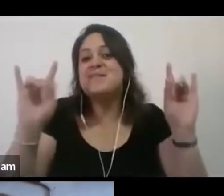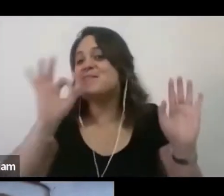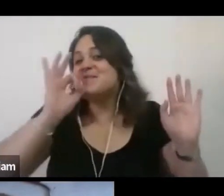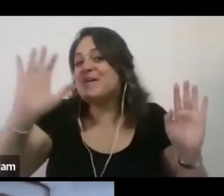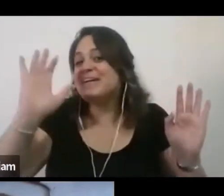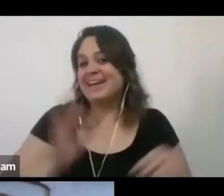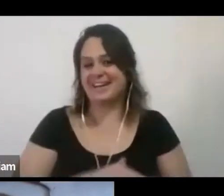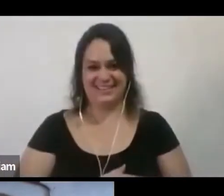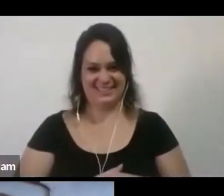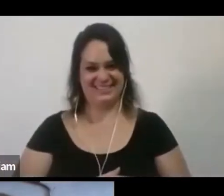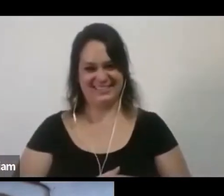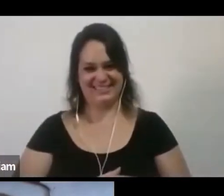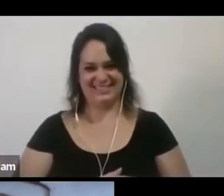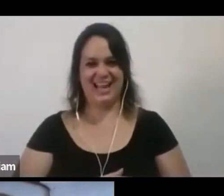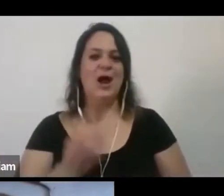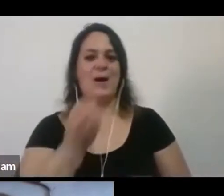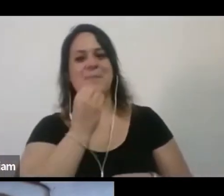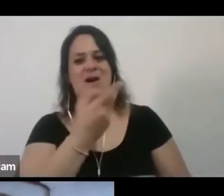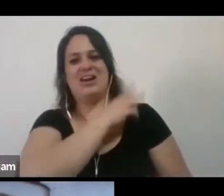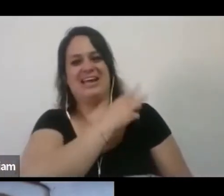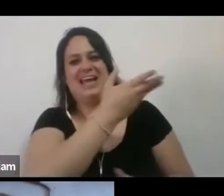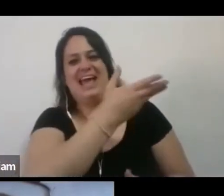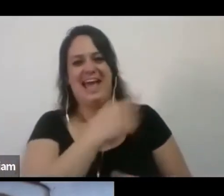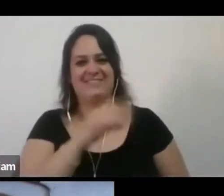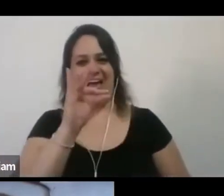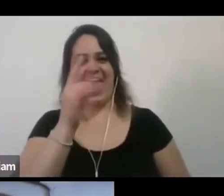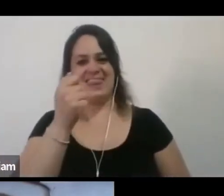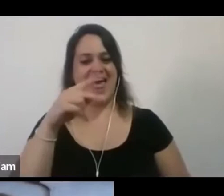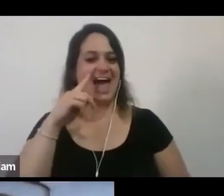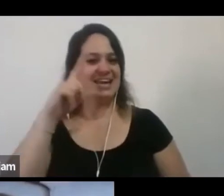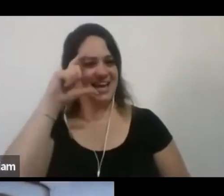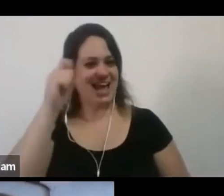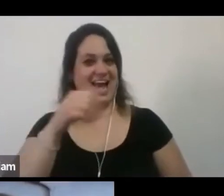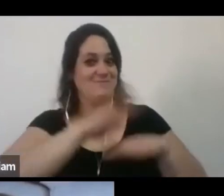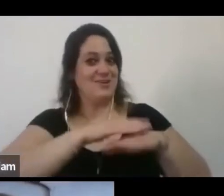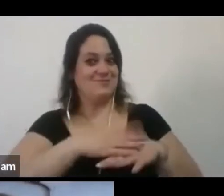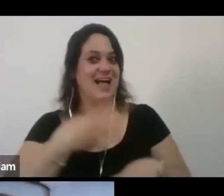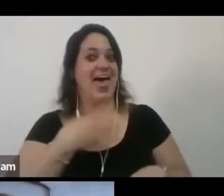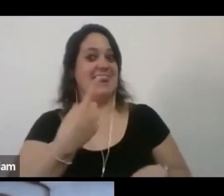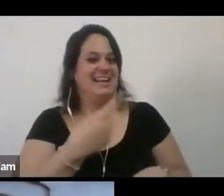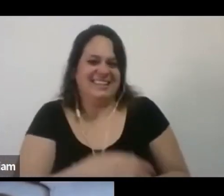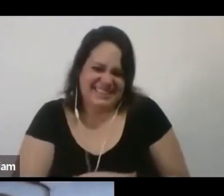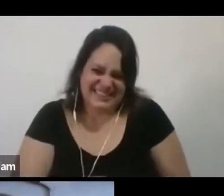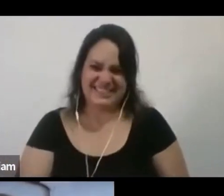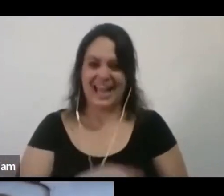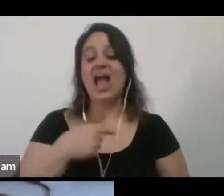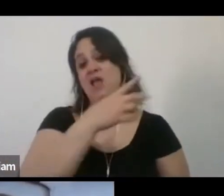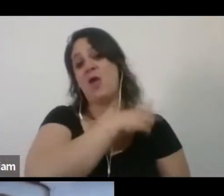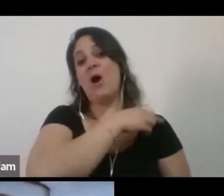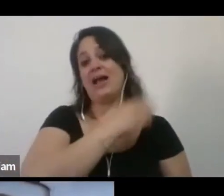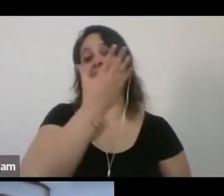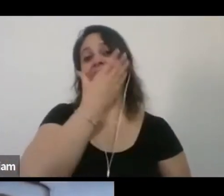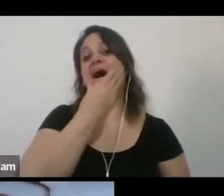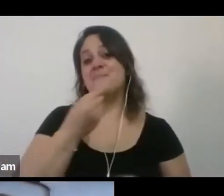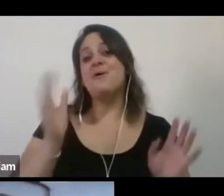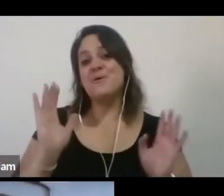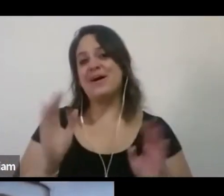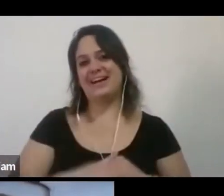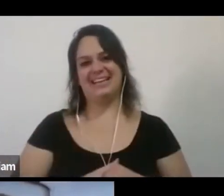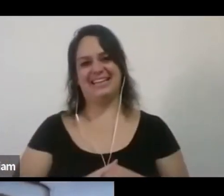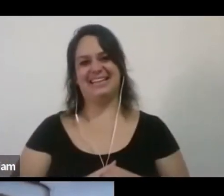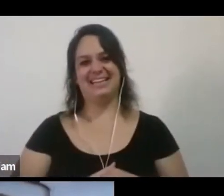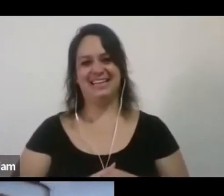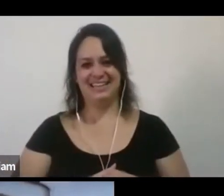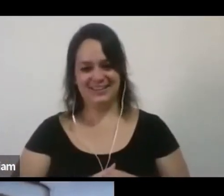problema. Démosle el lugar a la jefa, que es la que nos conduce a todas, nos tiene... Mentira, soy buena jefa. Soy buena.